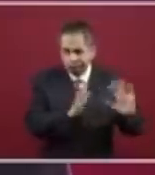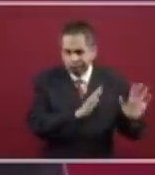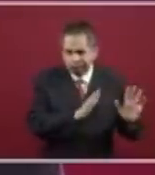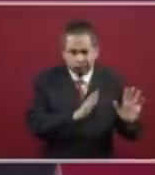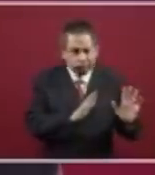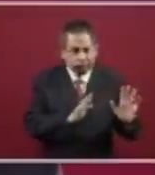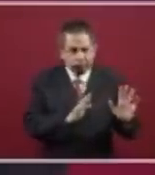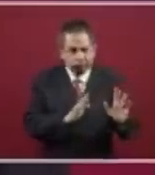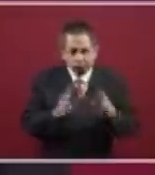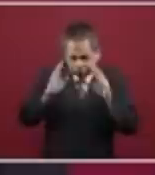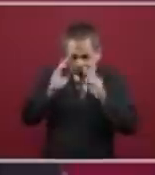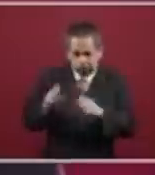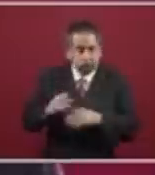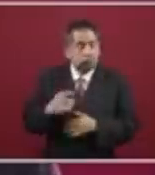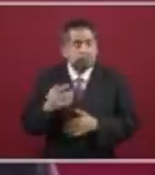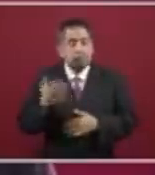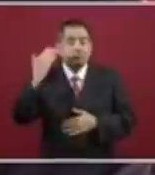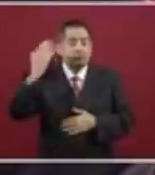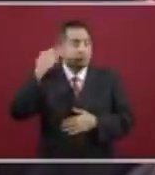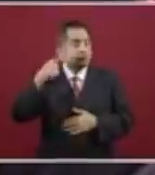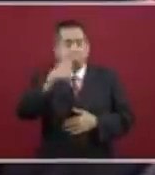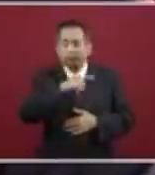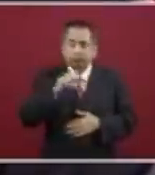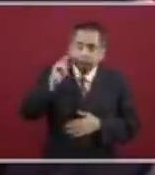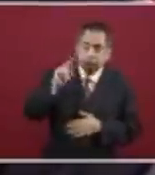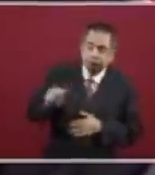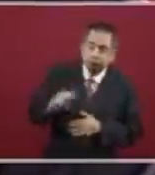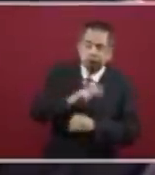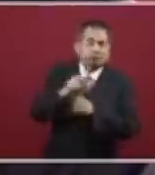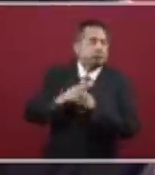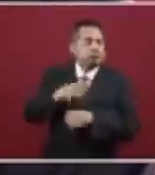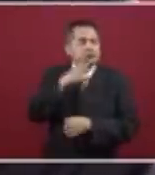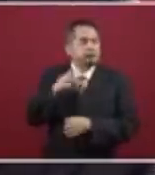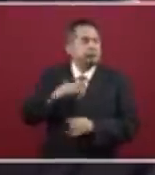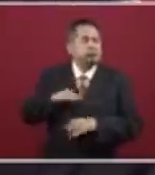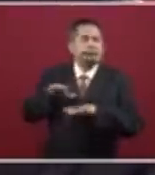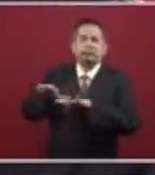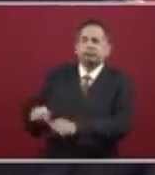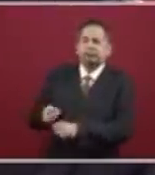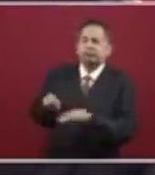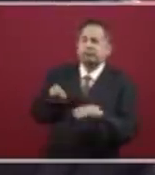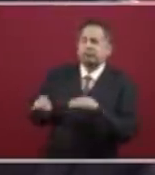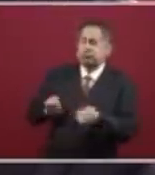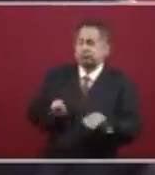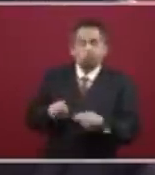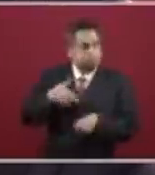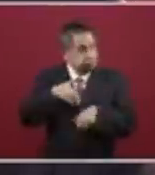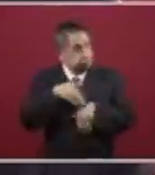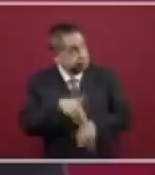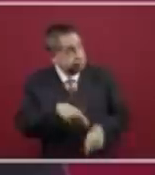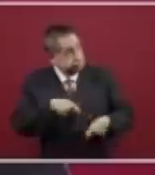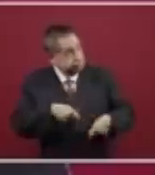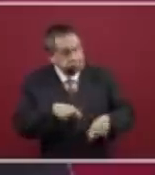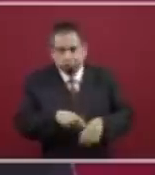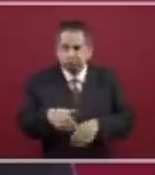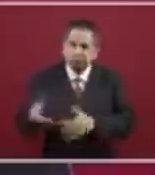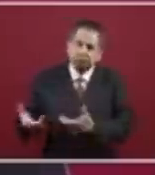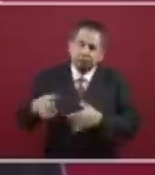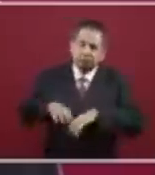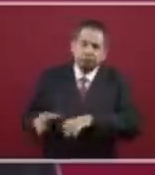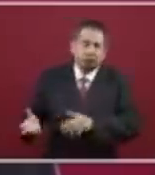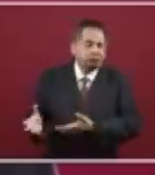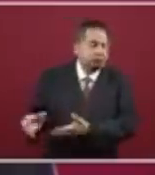nos veían como país de conquista y se dedicaron a